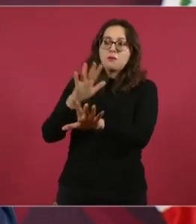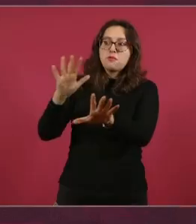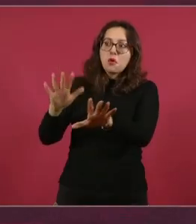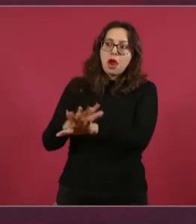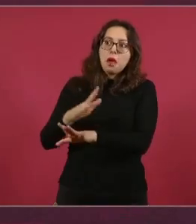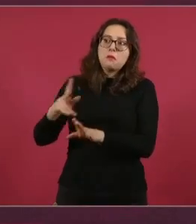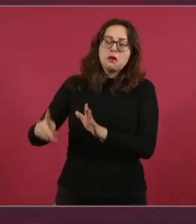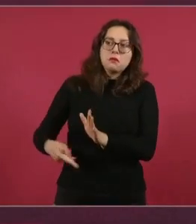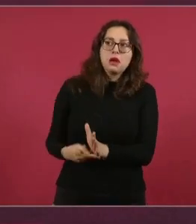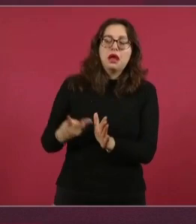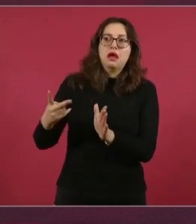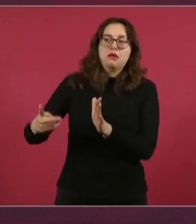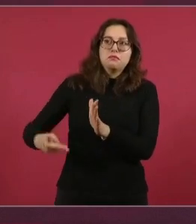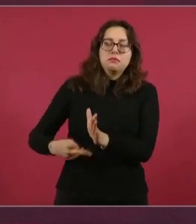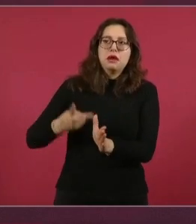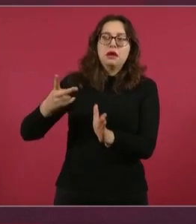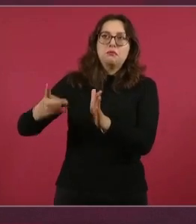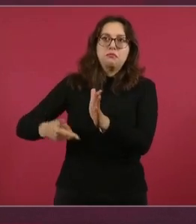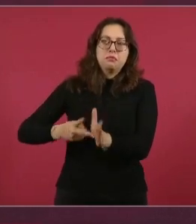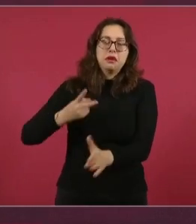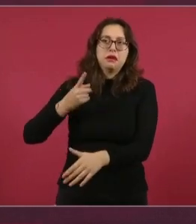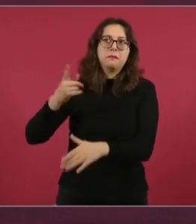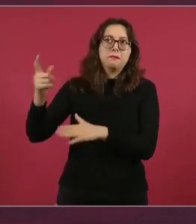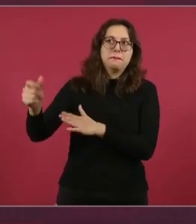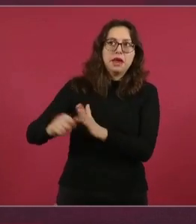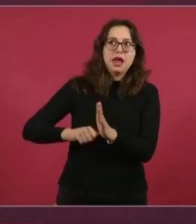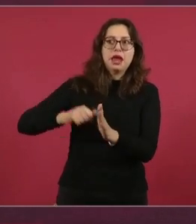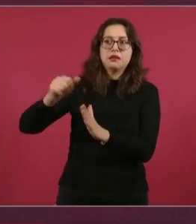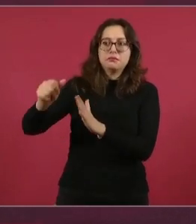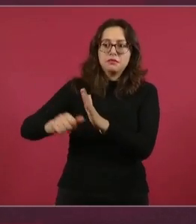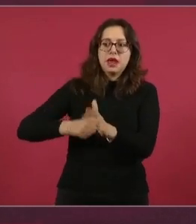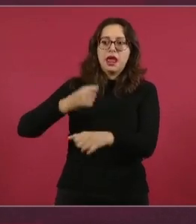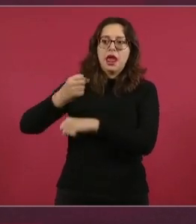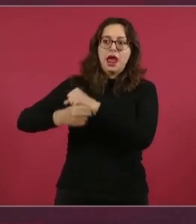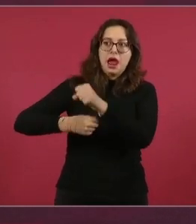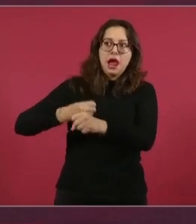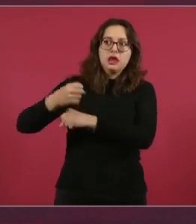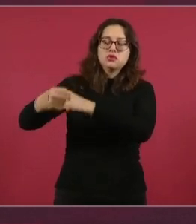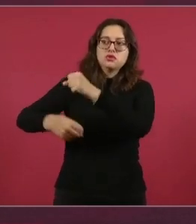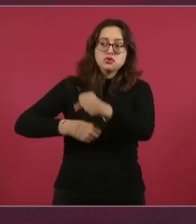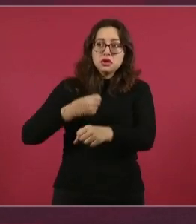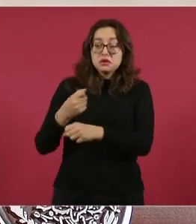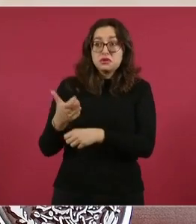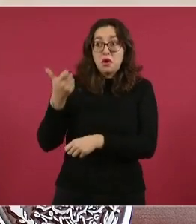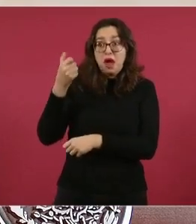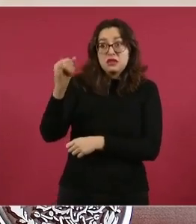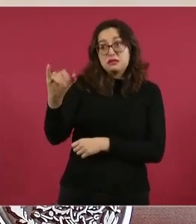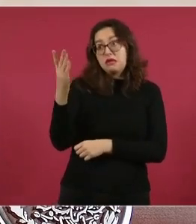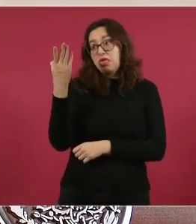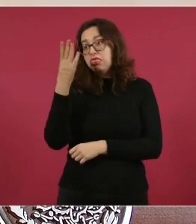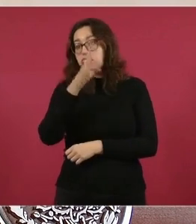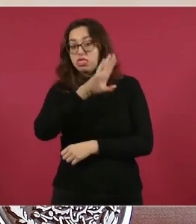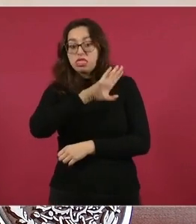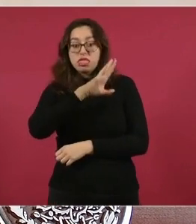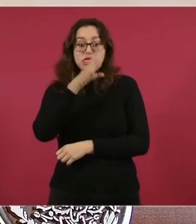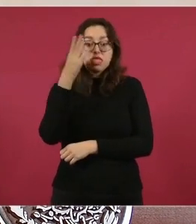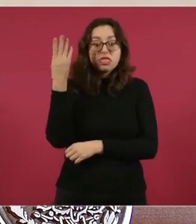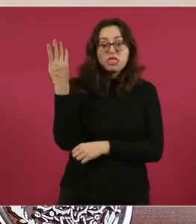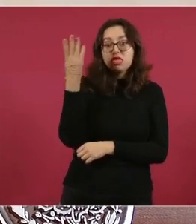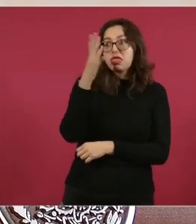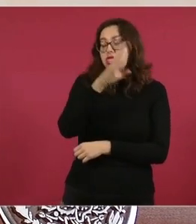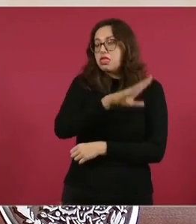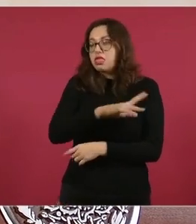por meses, por años, y no estoy hablando de cualquier país.